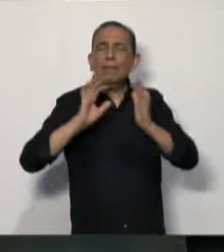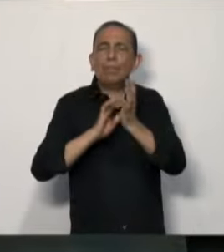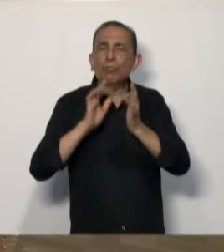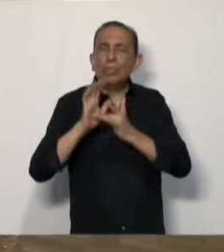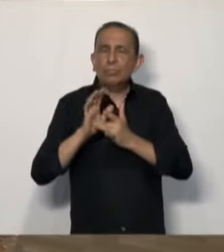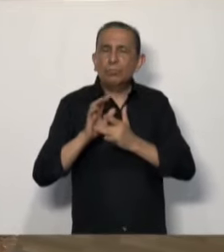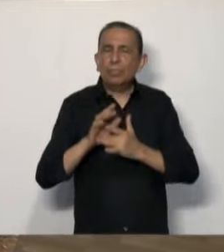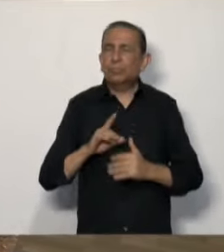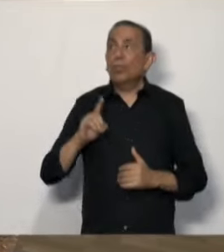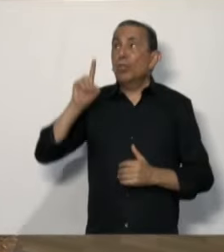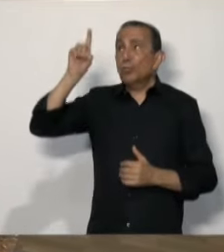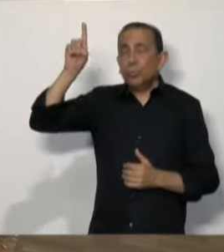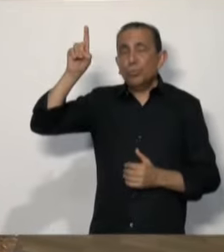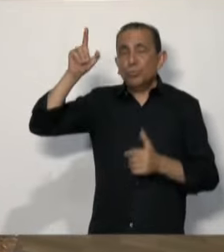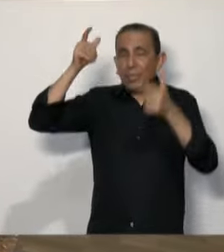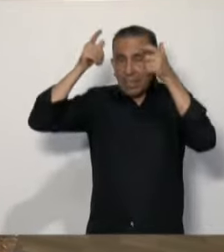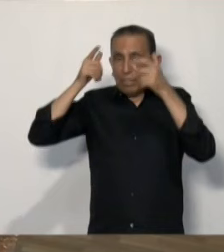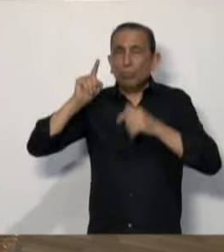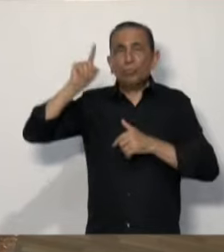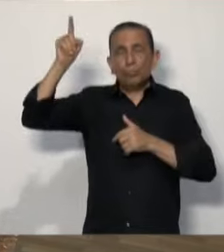Salvador Jesucristo.